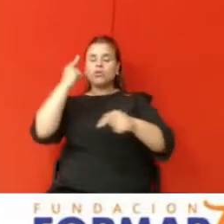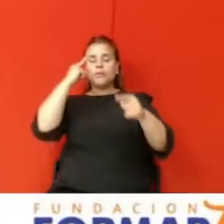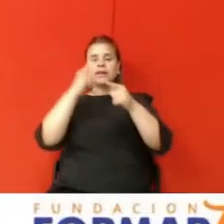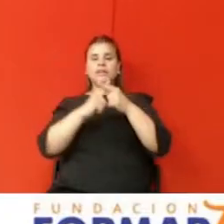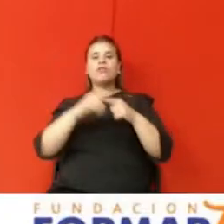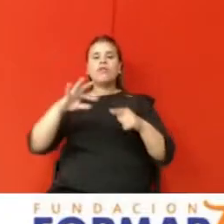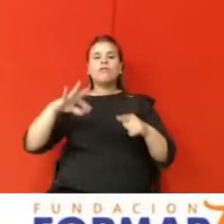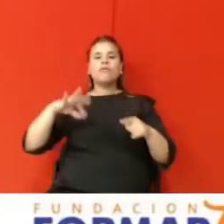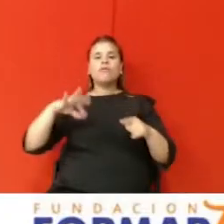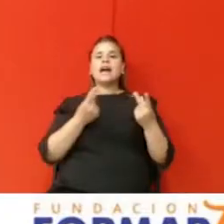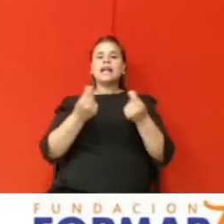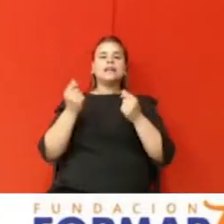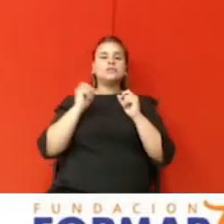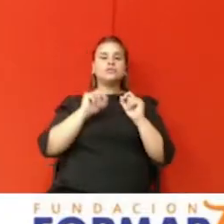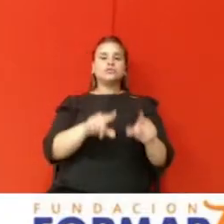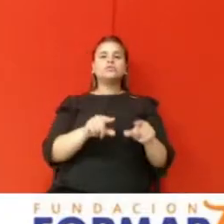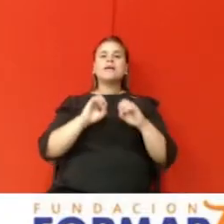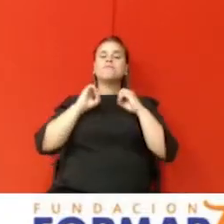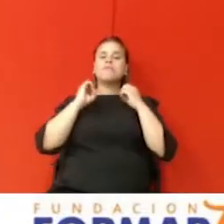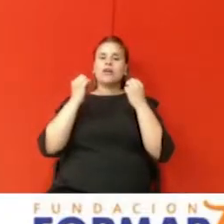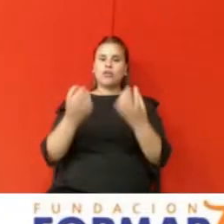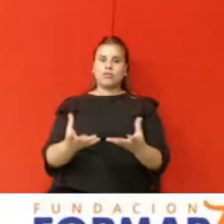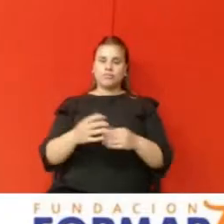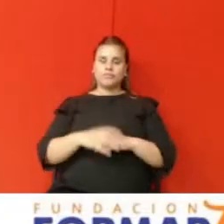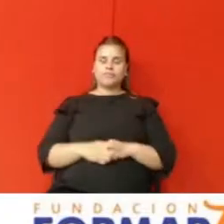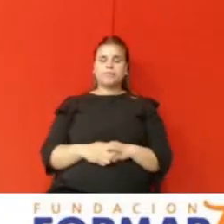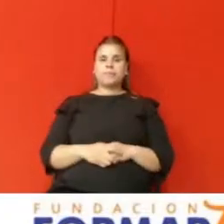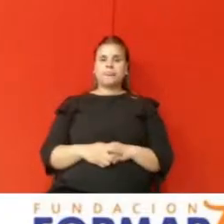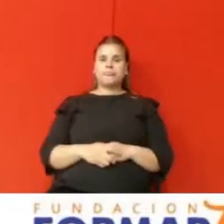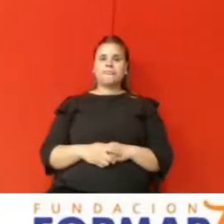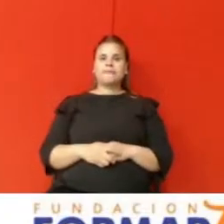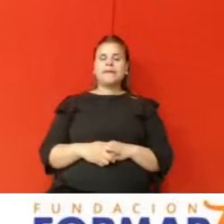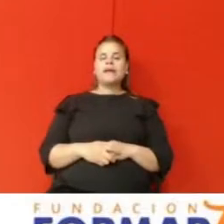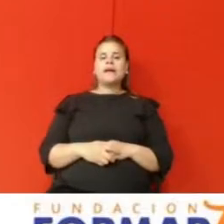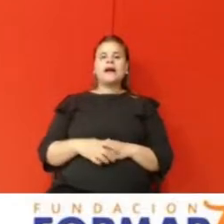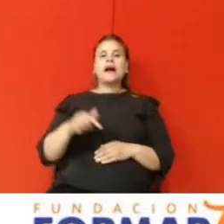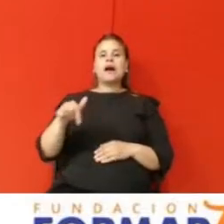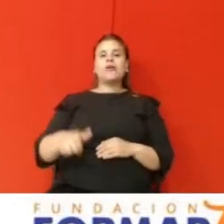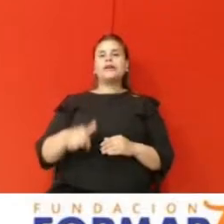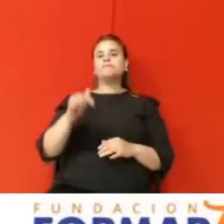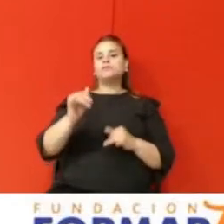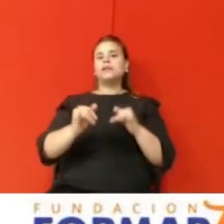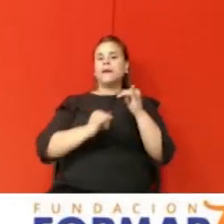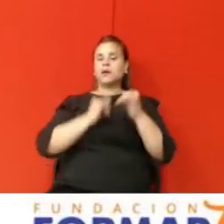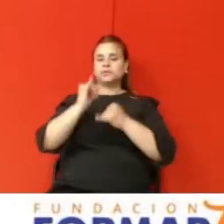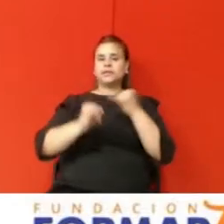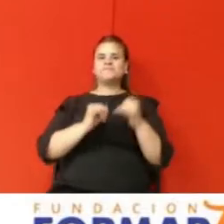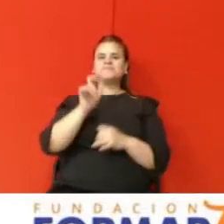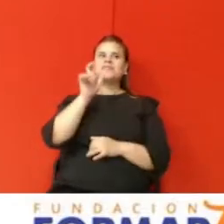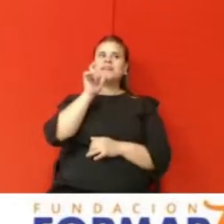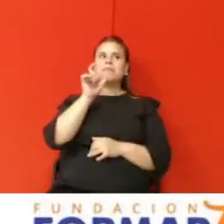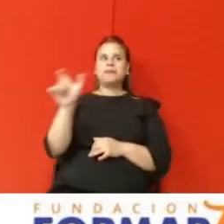mayores. Y acá viene una palabra que muchas veces